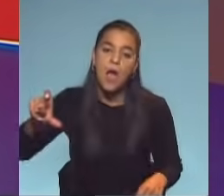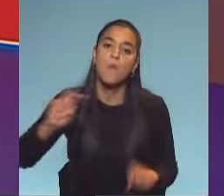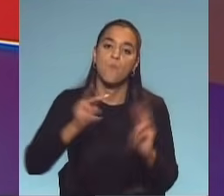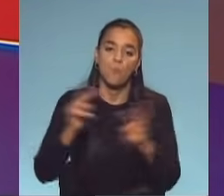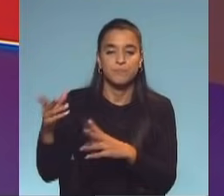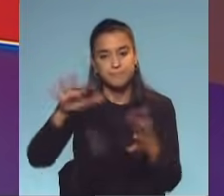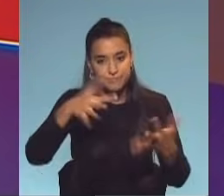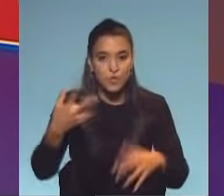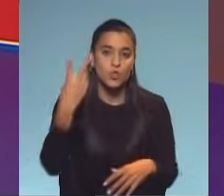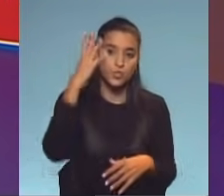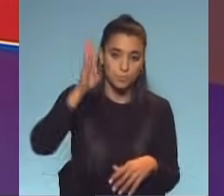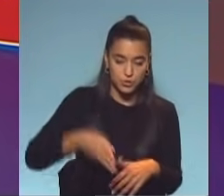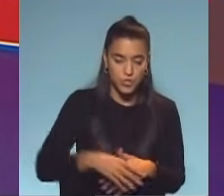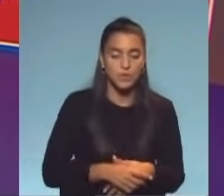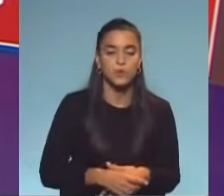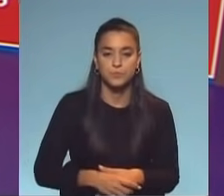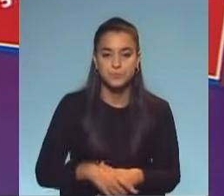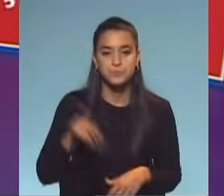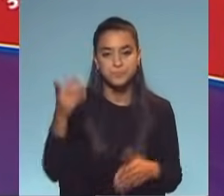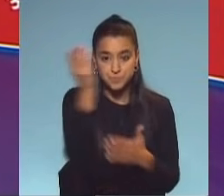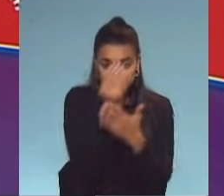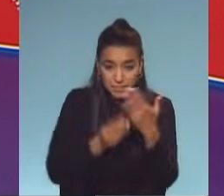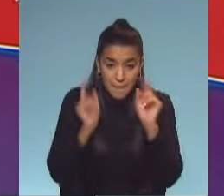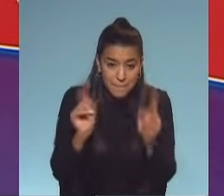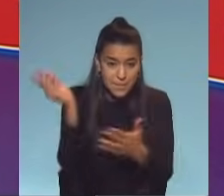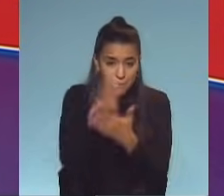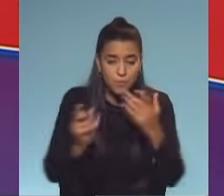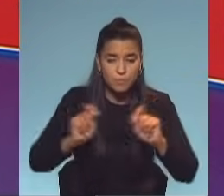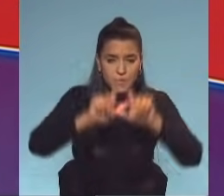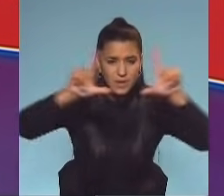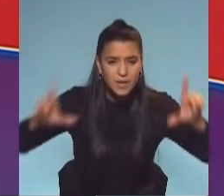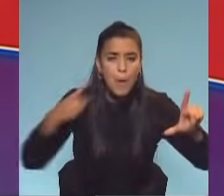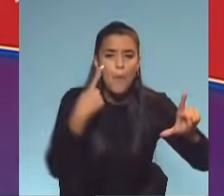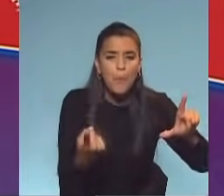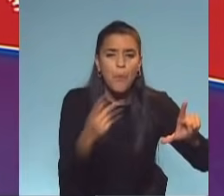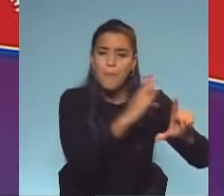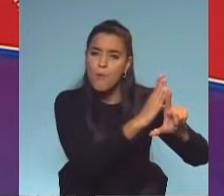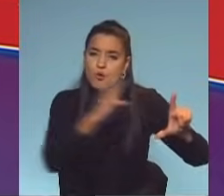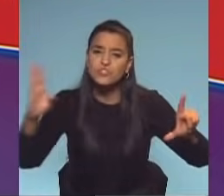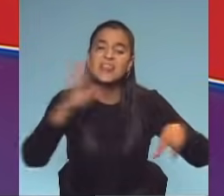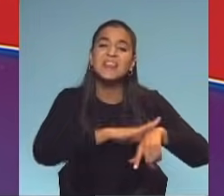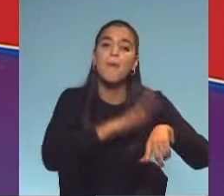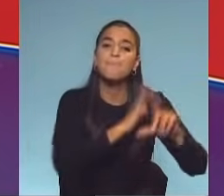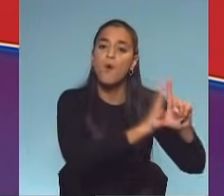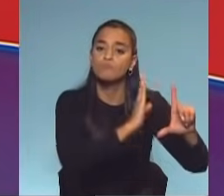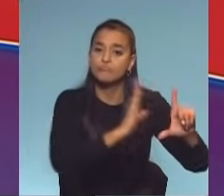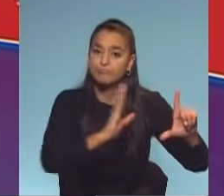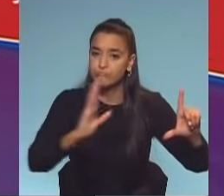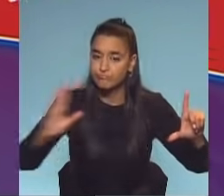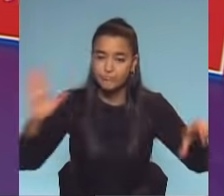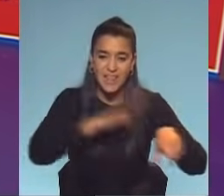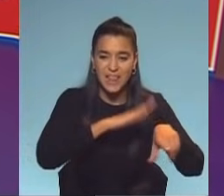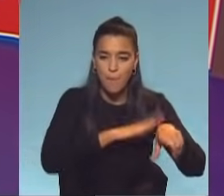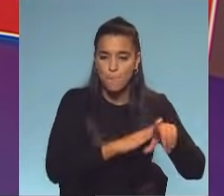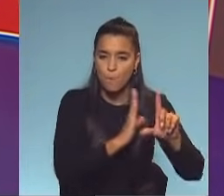ahí en el orden del 2%. Y dentro de esta placa que compartimos junto con ustedes en casa, vemos justamente el paso del tiempo, ¿no? Lo cronológico de